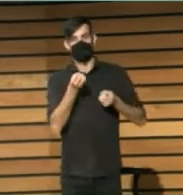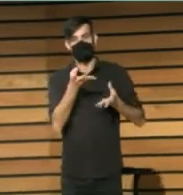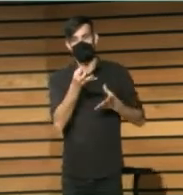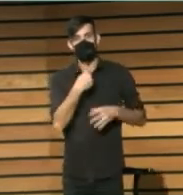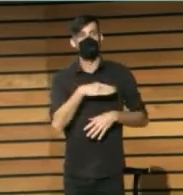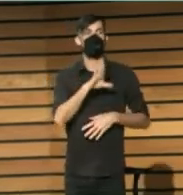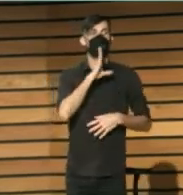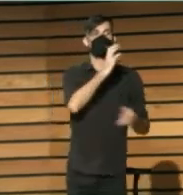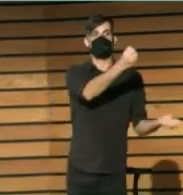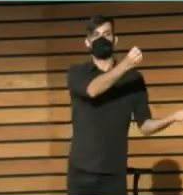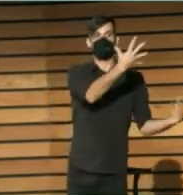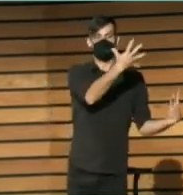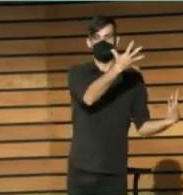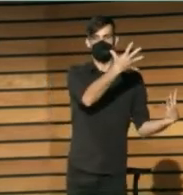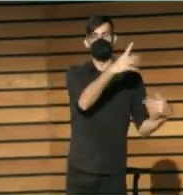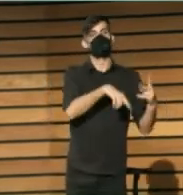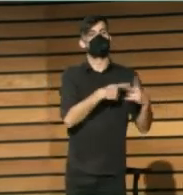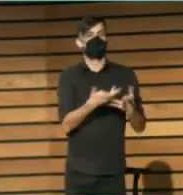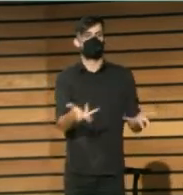me gusta hablar,